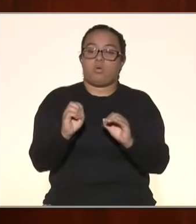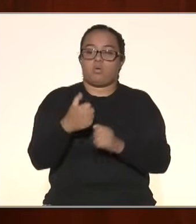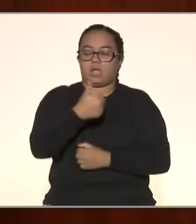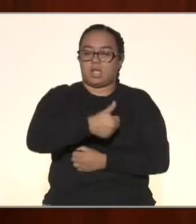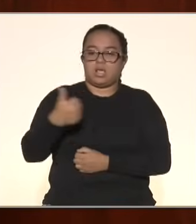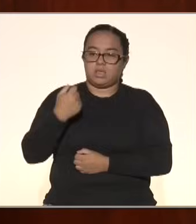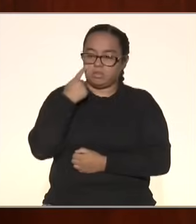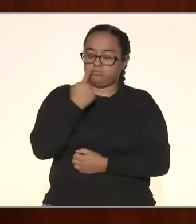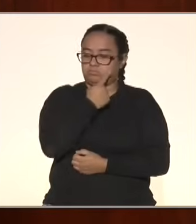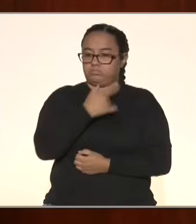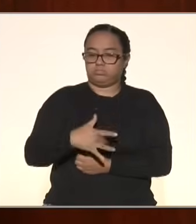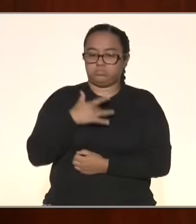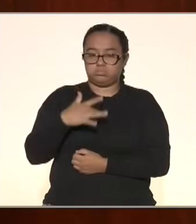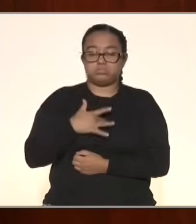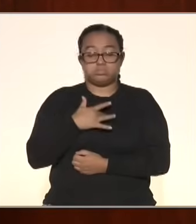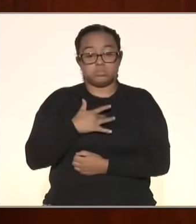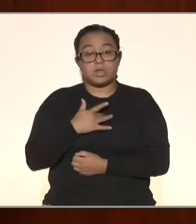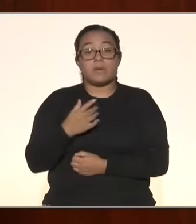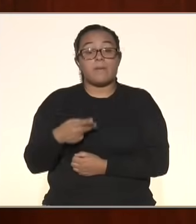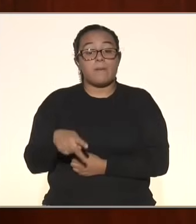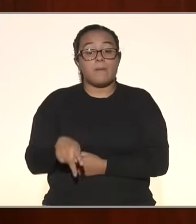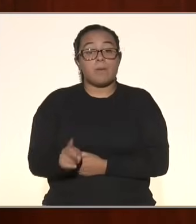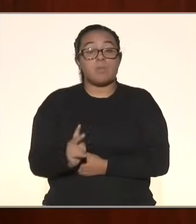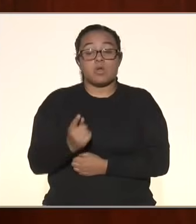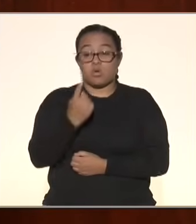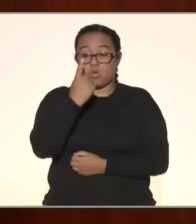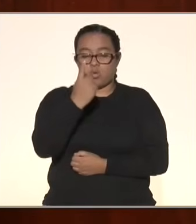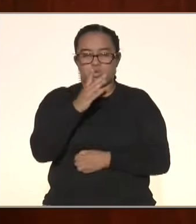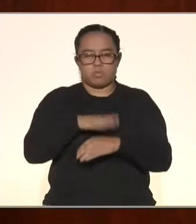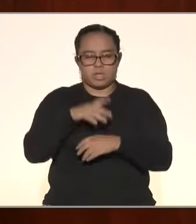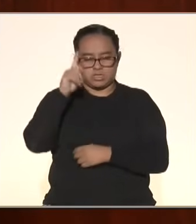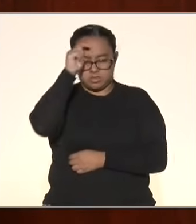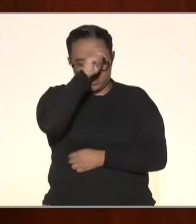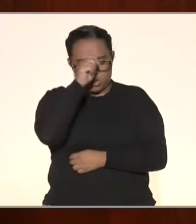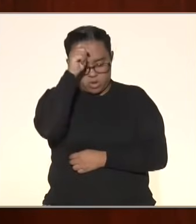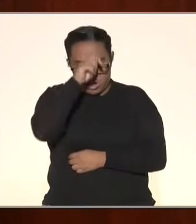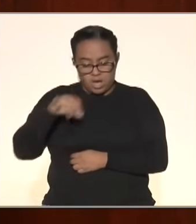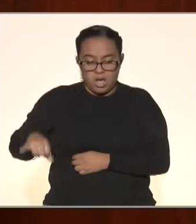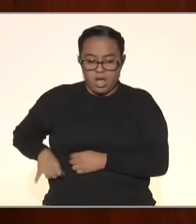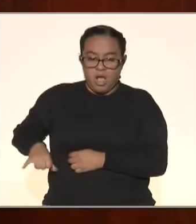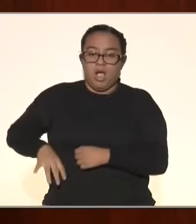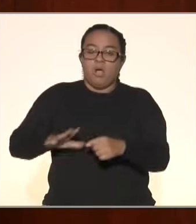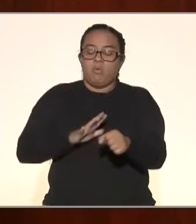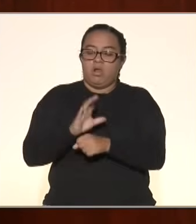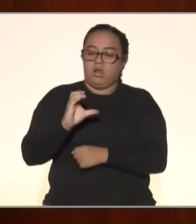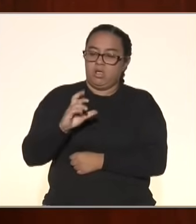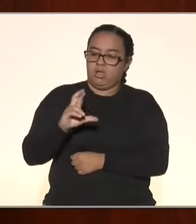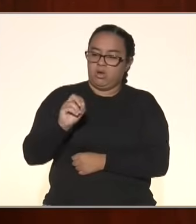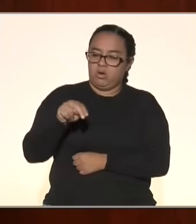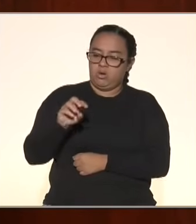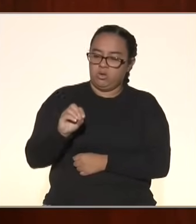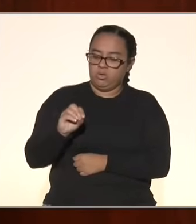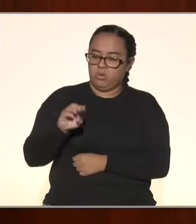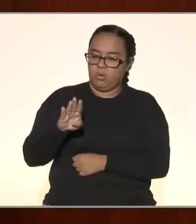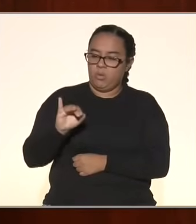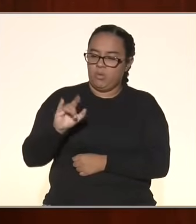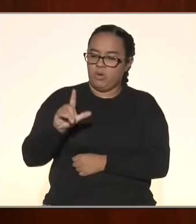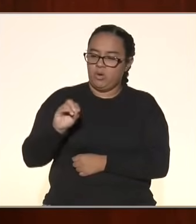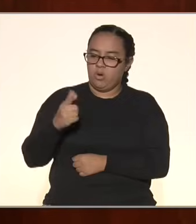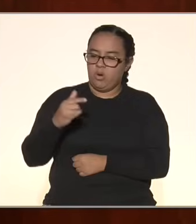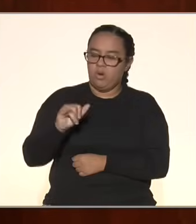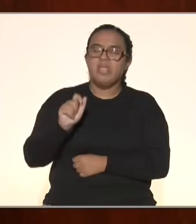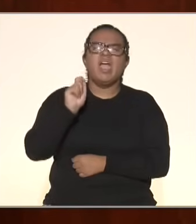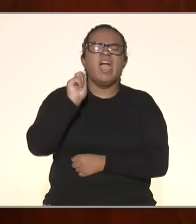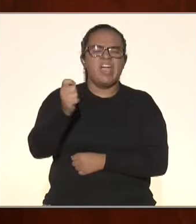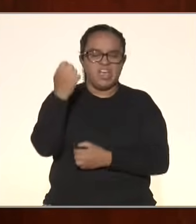perceptual, ¿no? Cognitiva. Pero una de las teorías más interesantes tiene que ver con la cronobiología. Esto lo estudia la gente